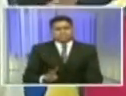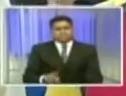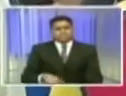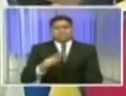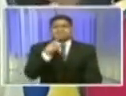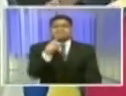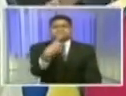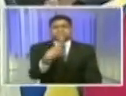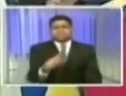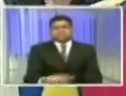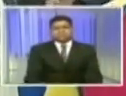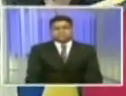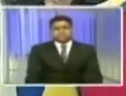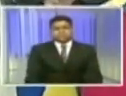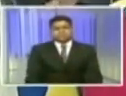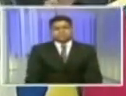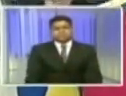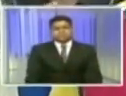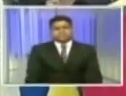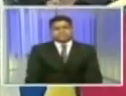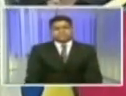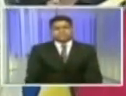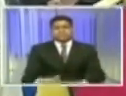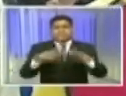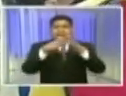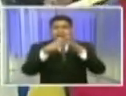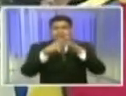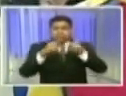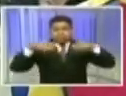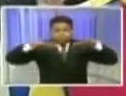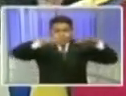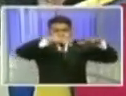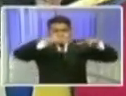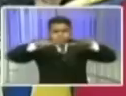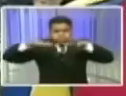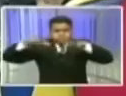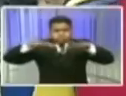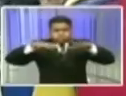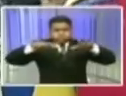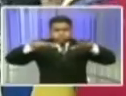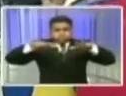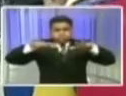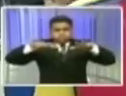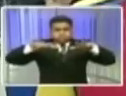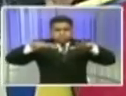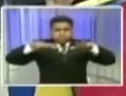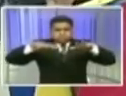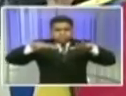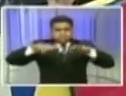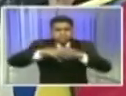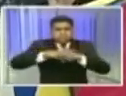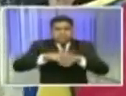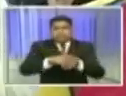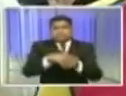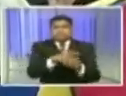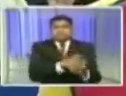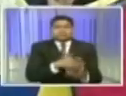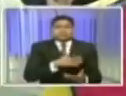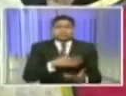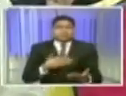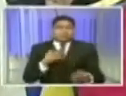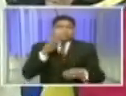decirle a los títeres del imperialismo y a quienes quieran intervenir